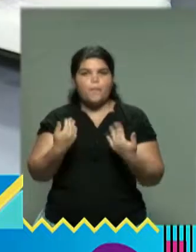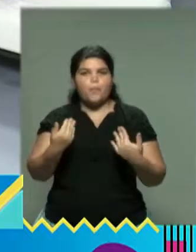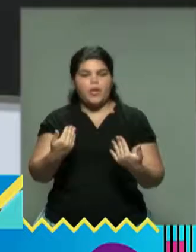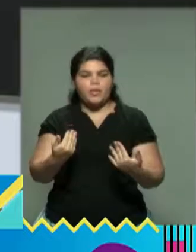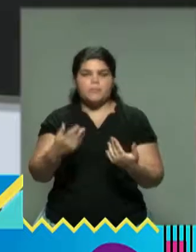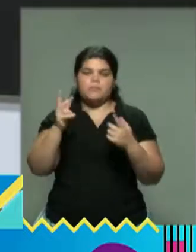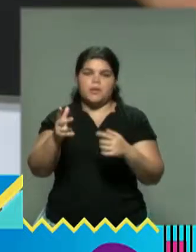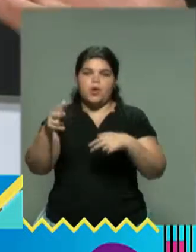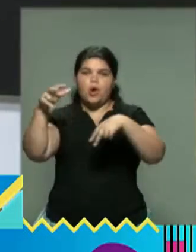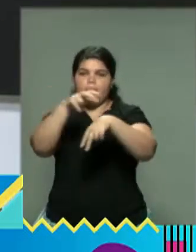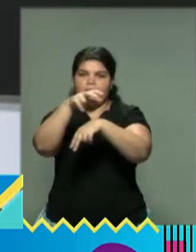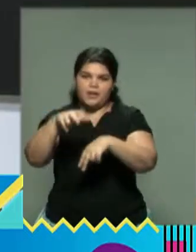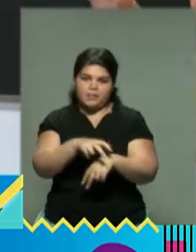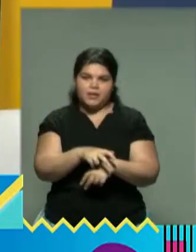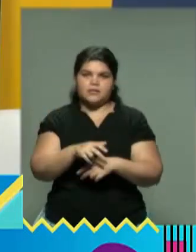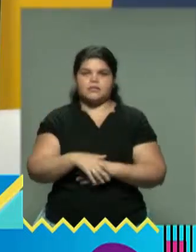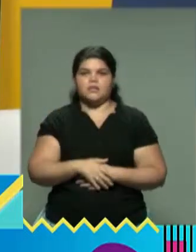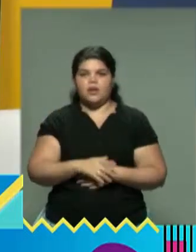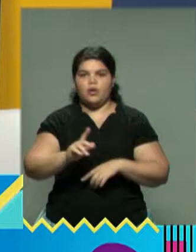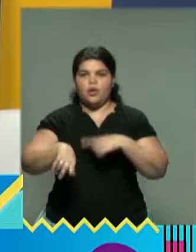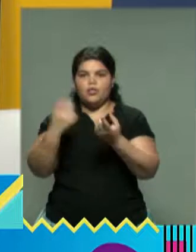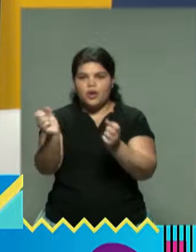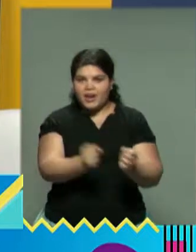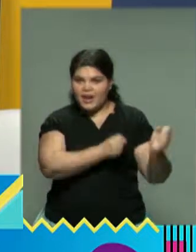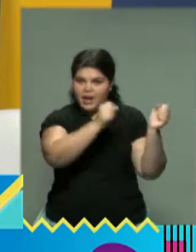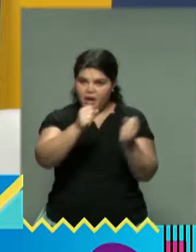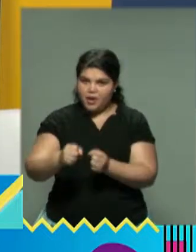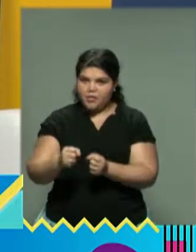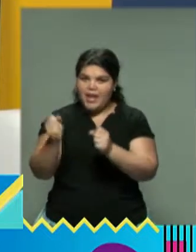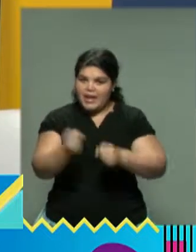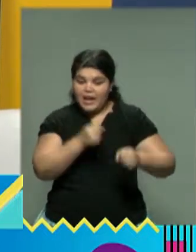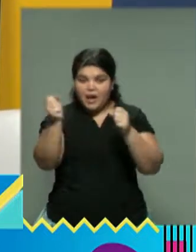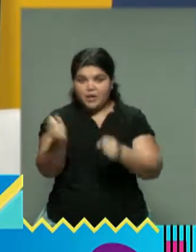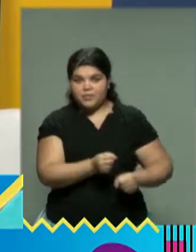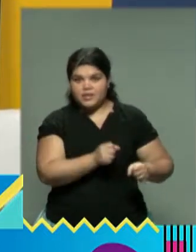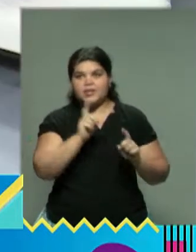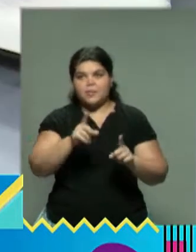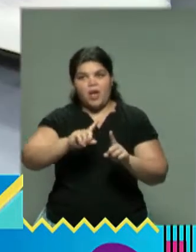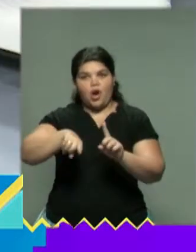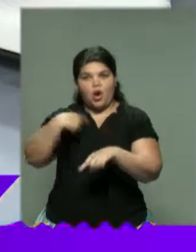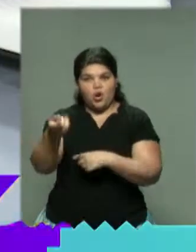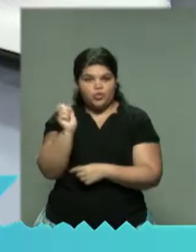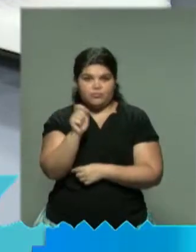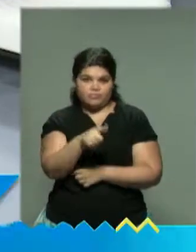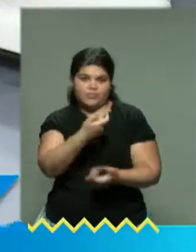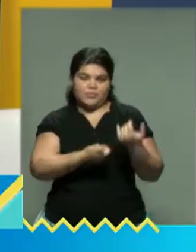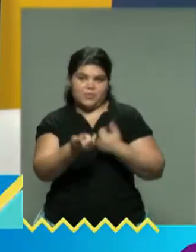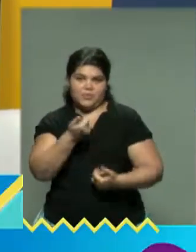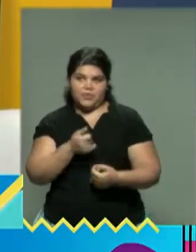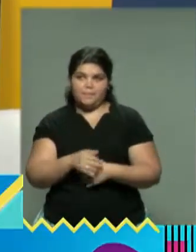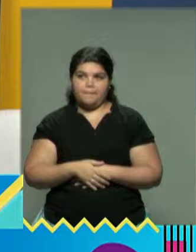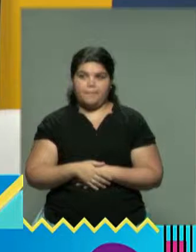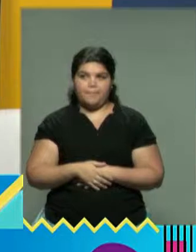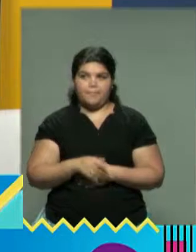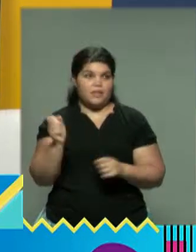el parapente, el rafting o no sé cómo, la espeleología, que realmente recién me acabo de enterar. Es la